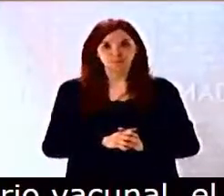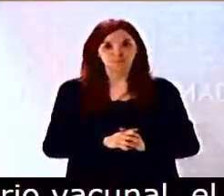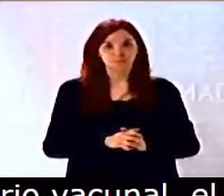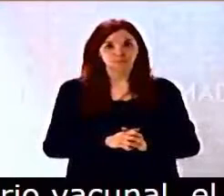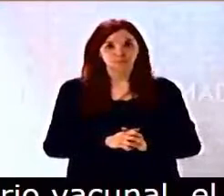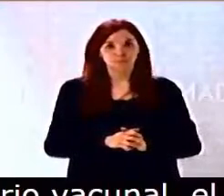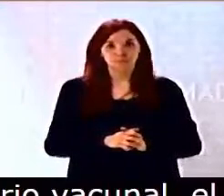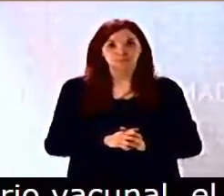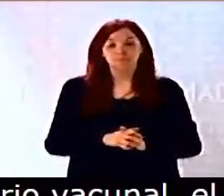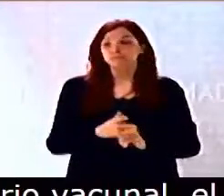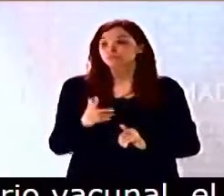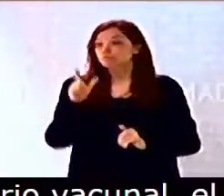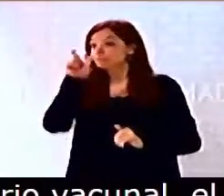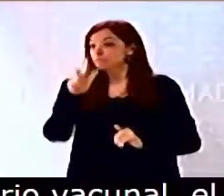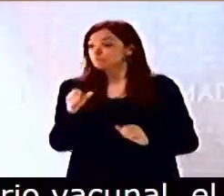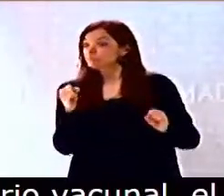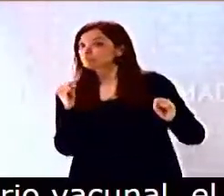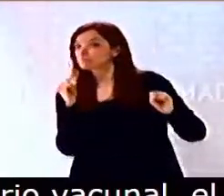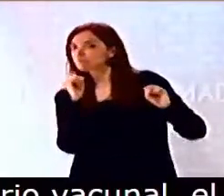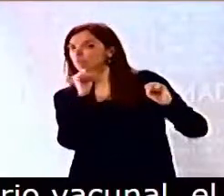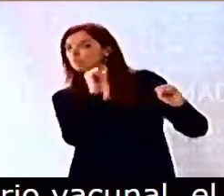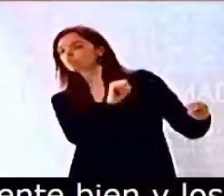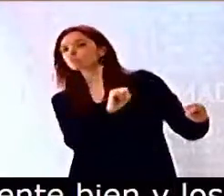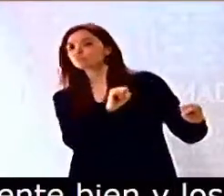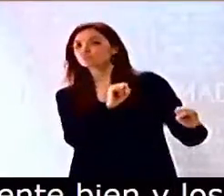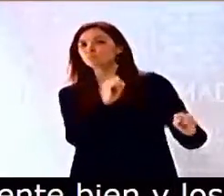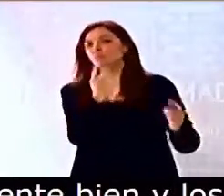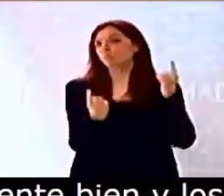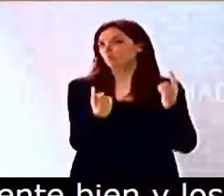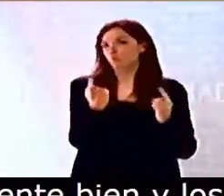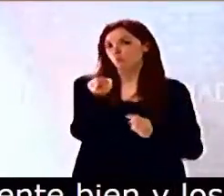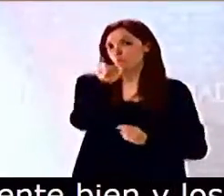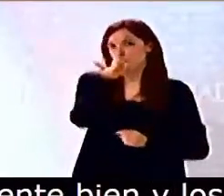Y los rechazos son testimoniales,